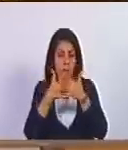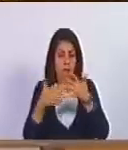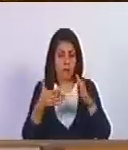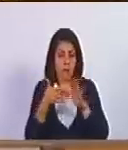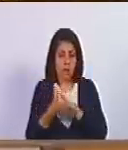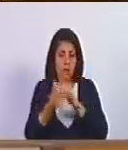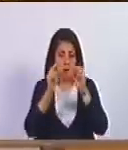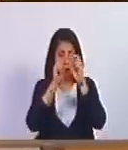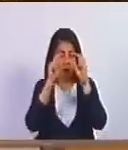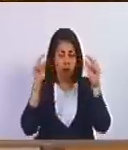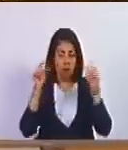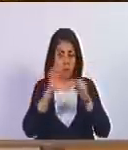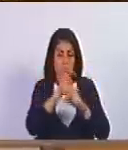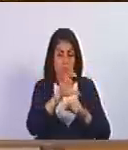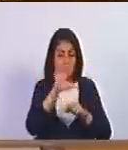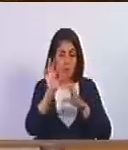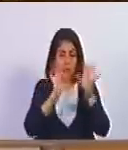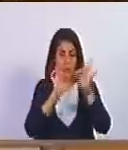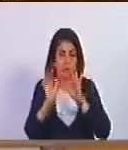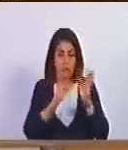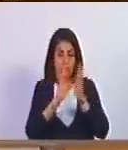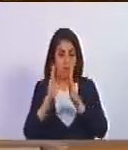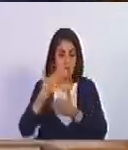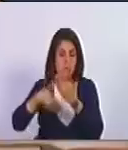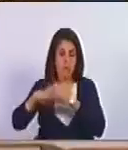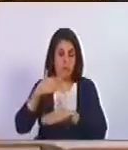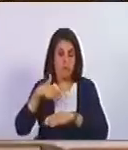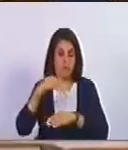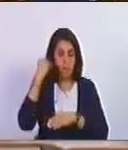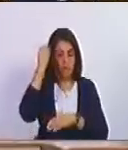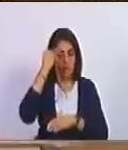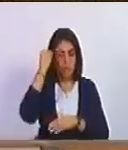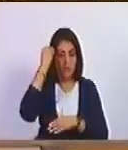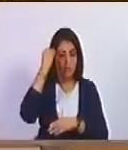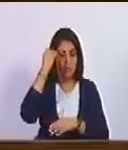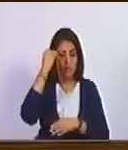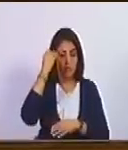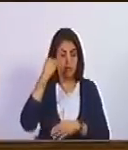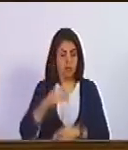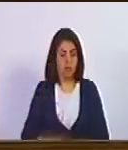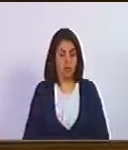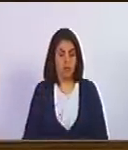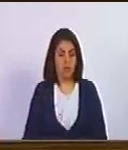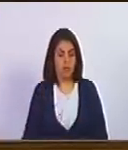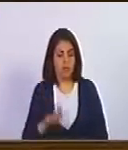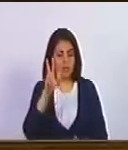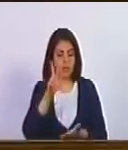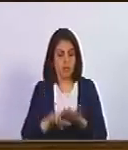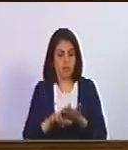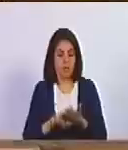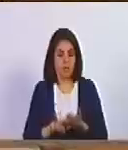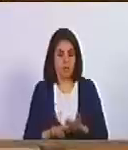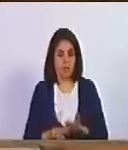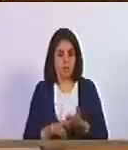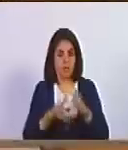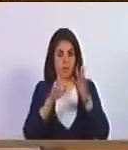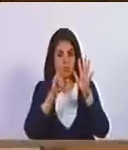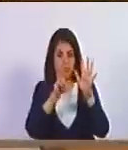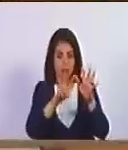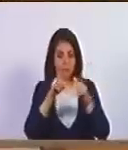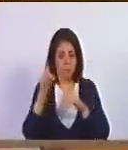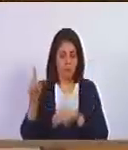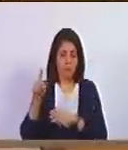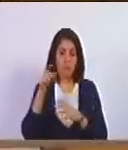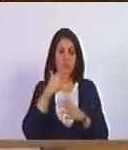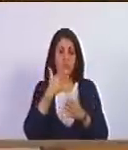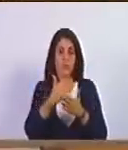términos. Epígrafe, clasificador armonizado. Esto, señor presidente. En consideración el epígrafe. Aprobado. Siguiente. 71.